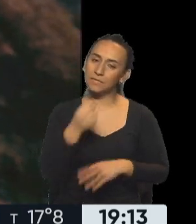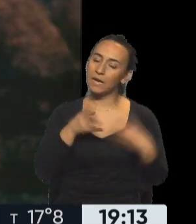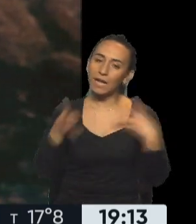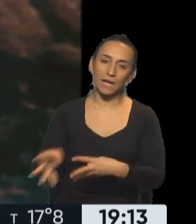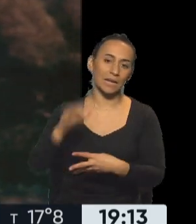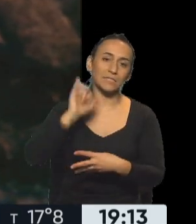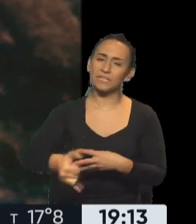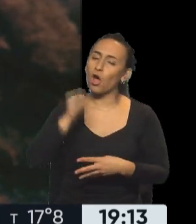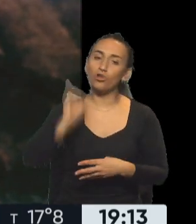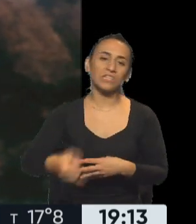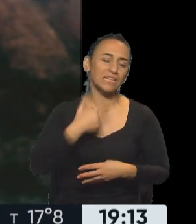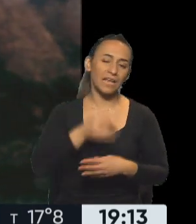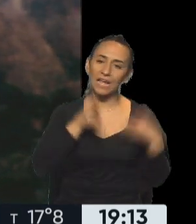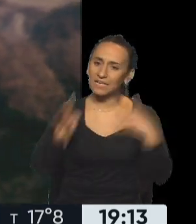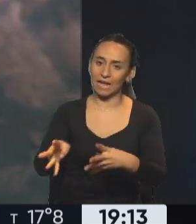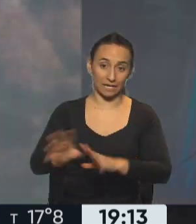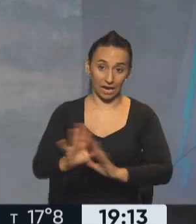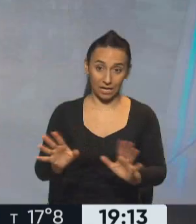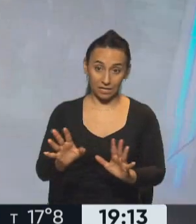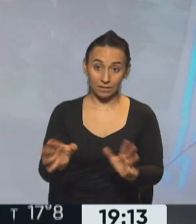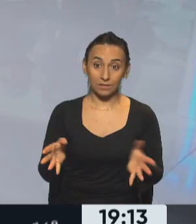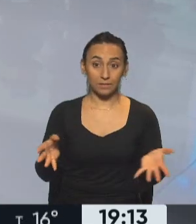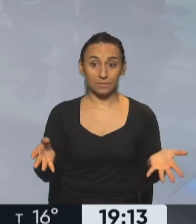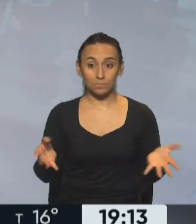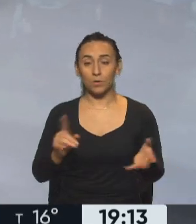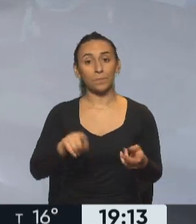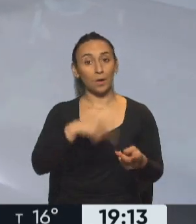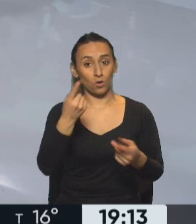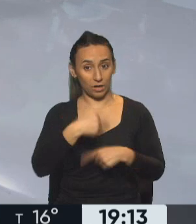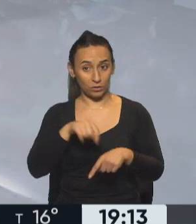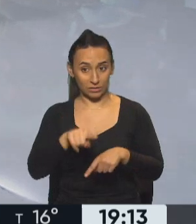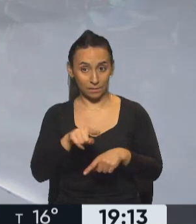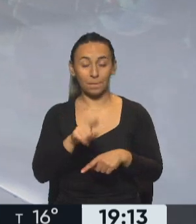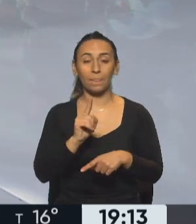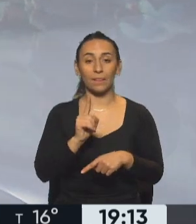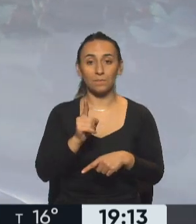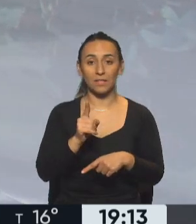la guerra sí o sí. Bueno, otra de las cosas que aparece en el informe era qué actitud